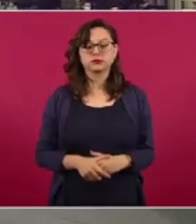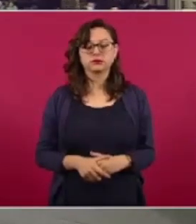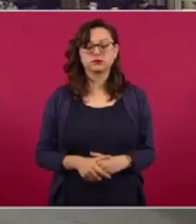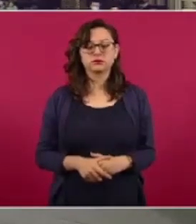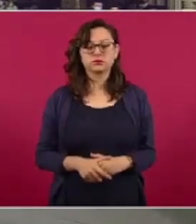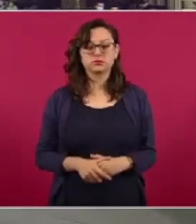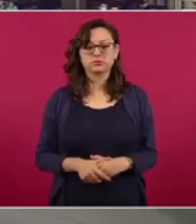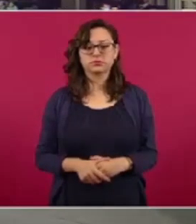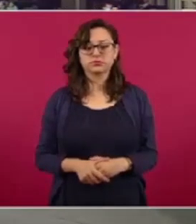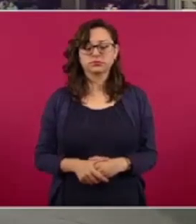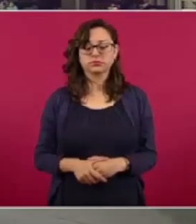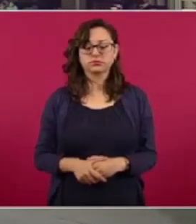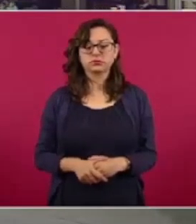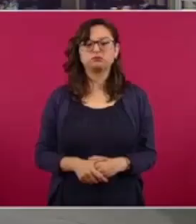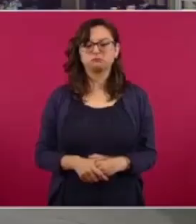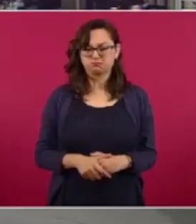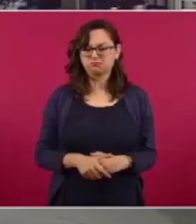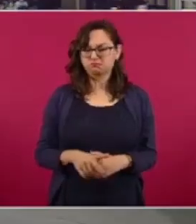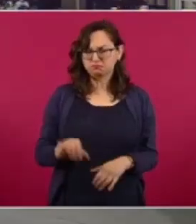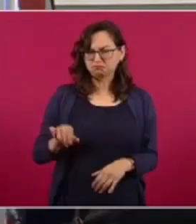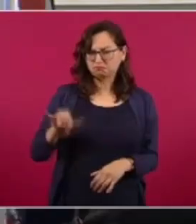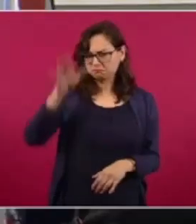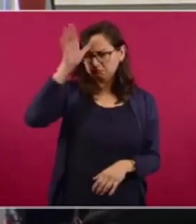Sí, de acuerdo.